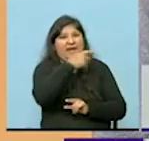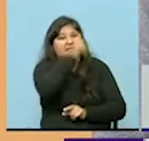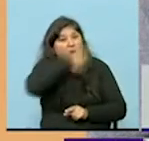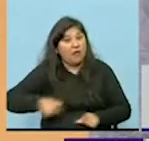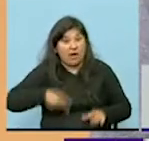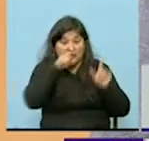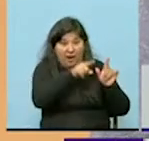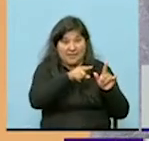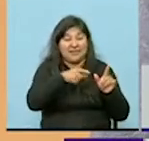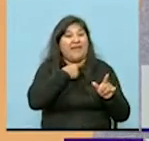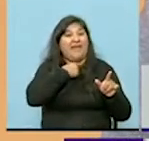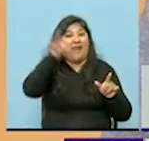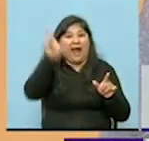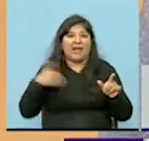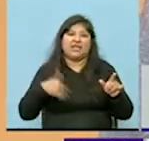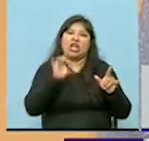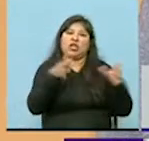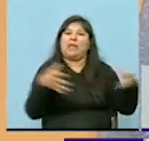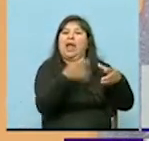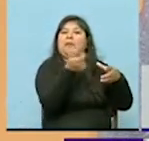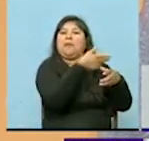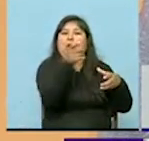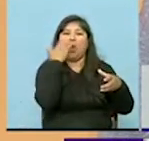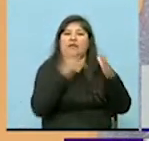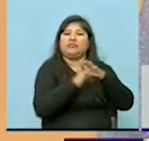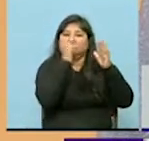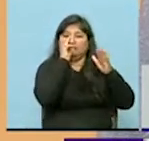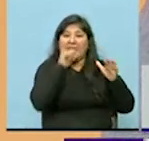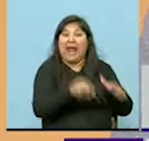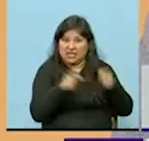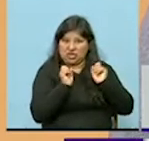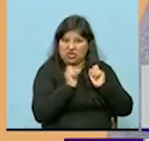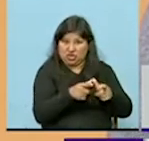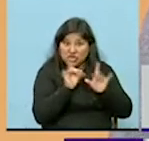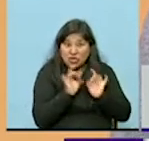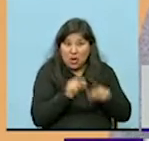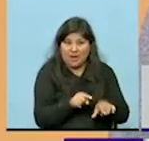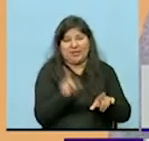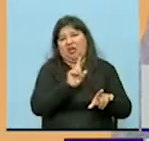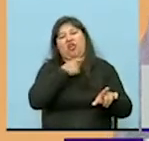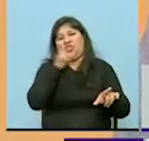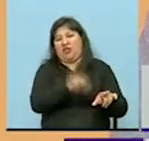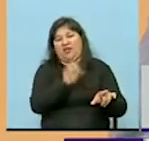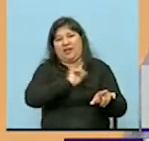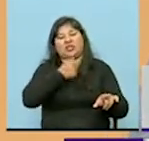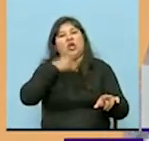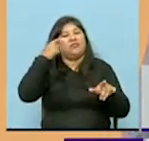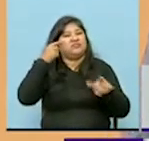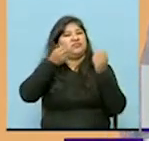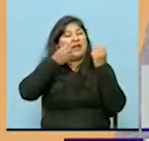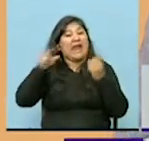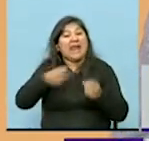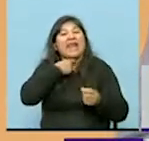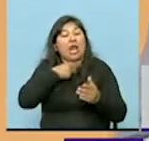pero ese país y esa provincia y esa universidad me niego a perderla y voy a hacer todo lo que esté en mis